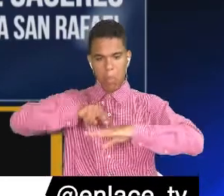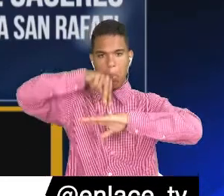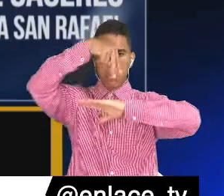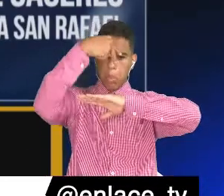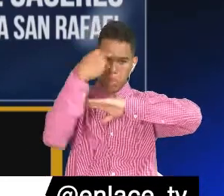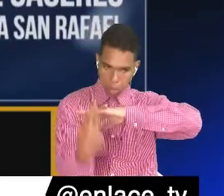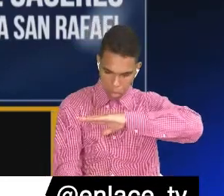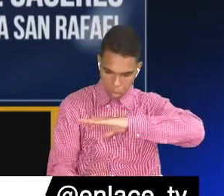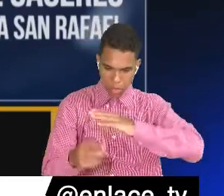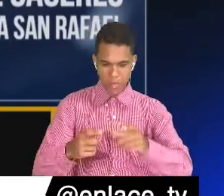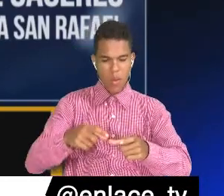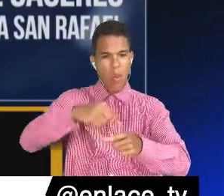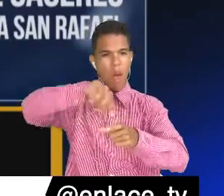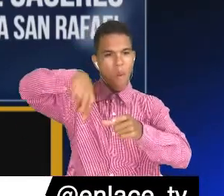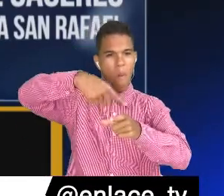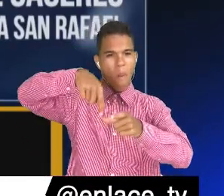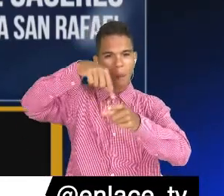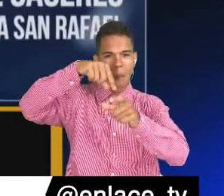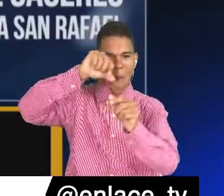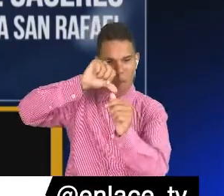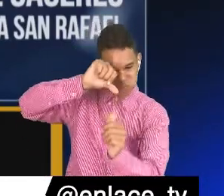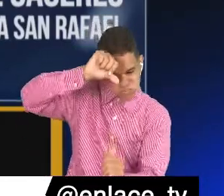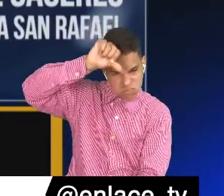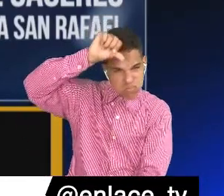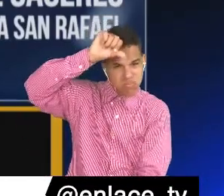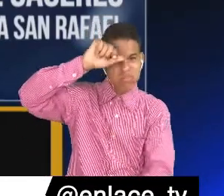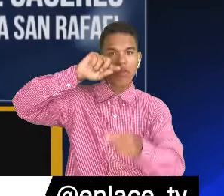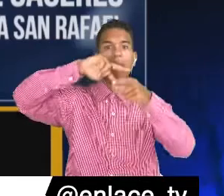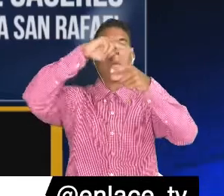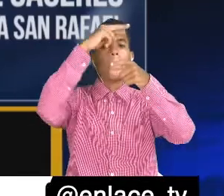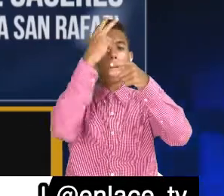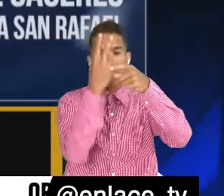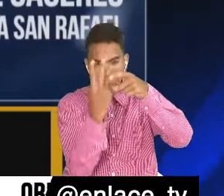estuve llamando allá a las personas que vivían ahí.